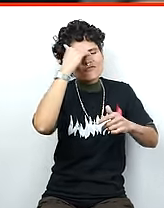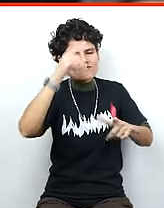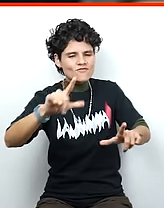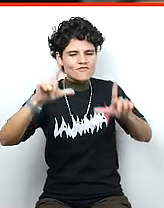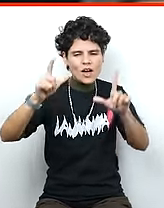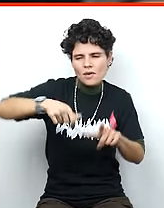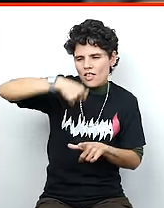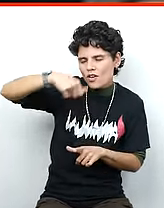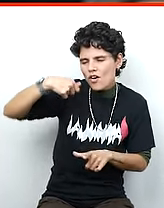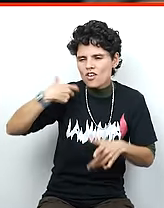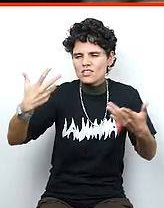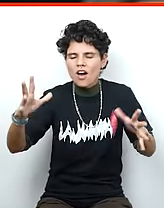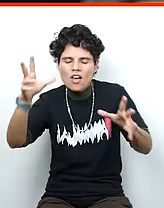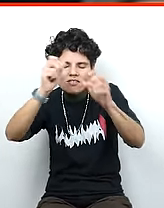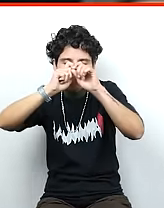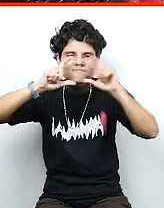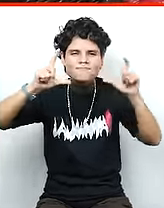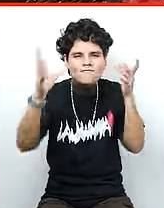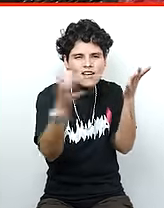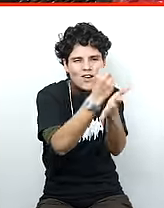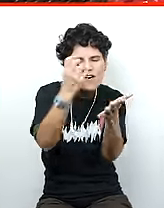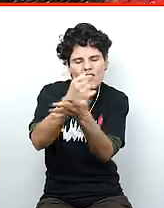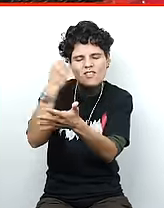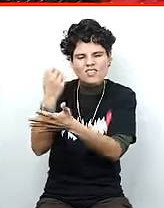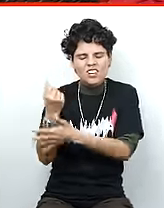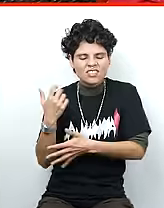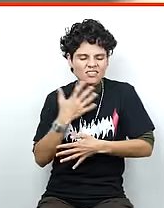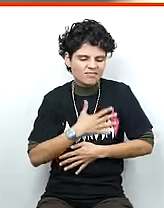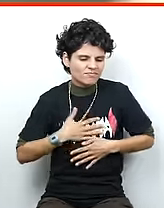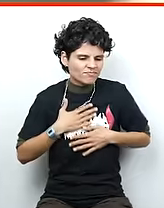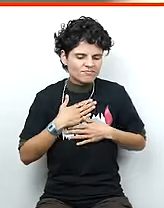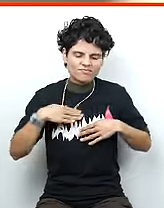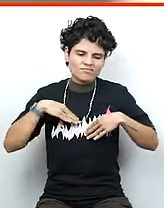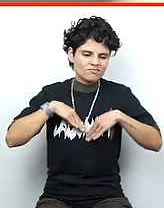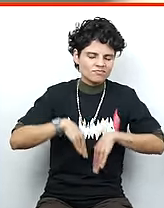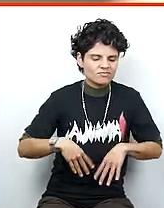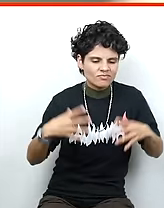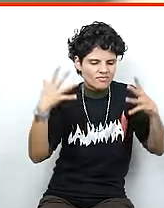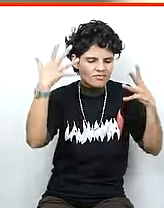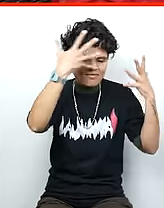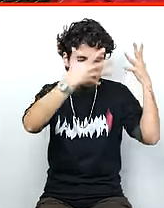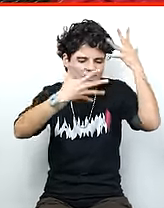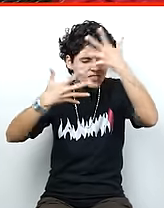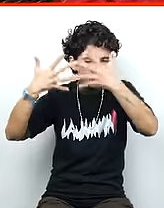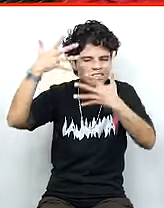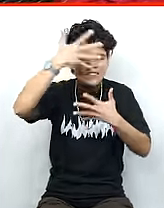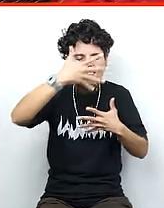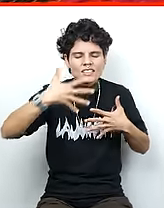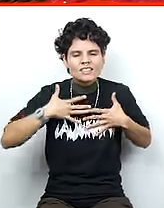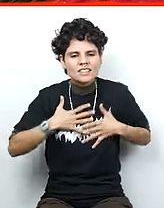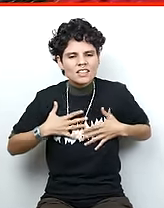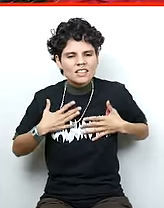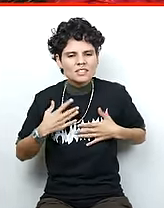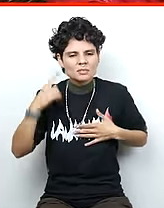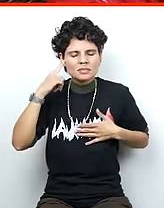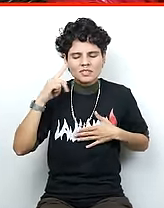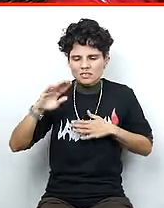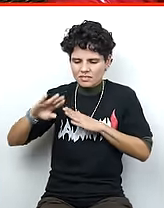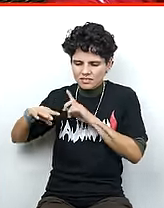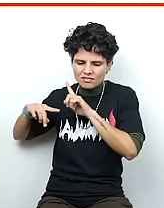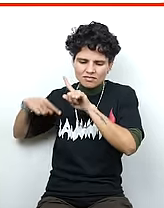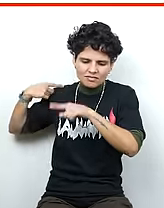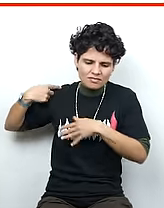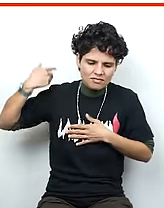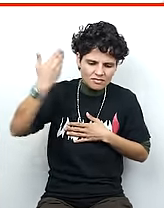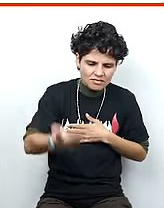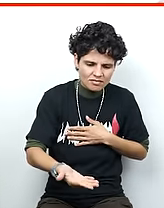droga. Pero no estoy contento. Sí. Son tantos pensamientos maleados. Que a veces siento que una nueva